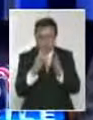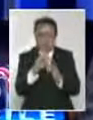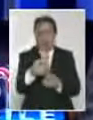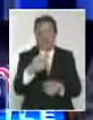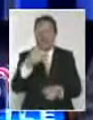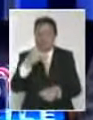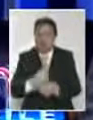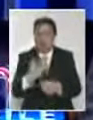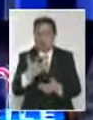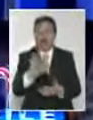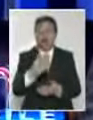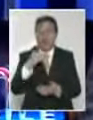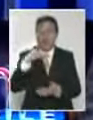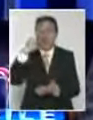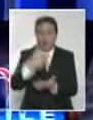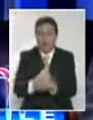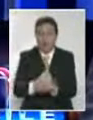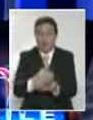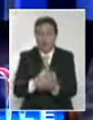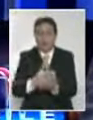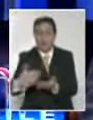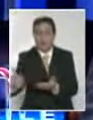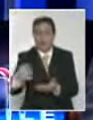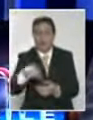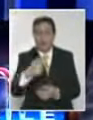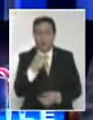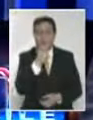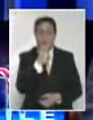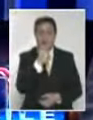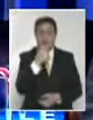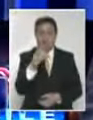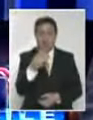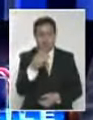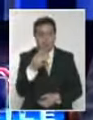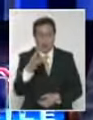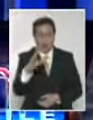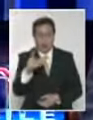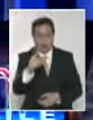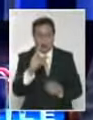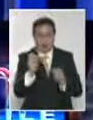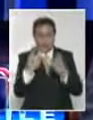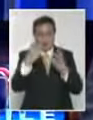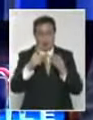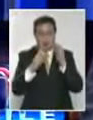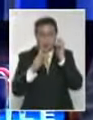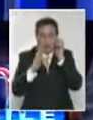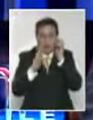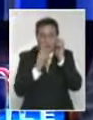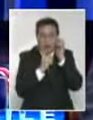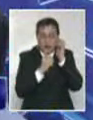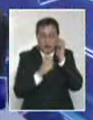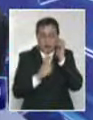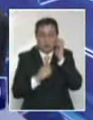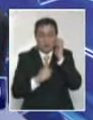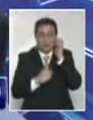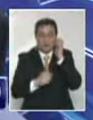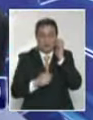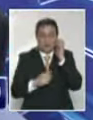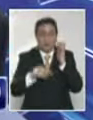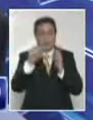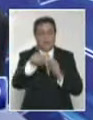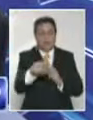durante el periodo dictatorial. La prensa es la única y no se lo ha hecho hasta el momento. Ninguna. Yo otro día leí un editorial del Jornal